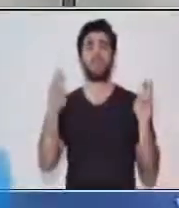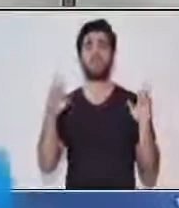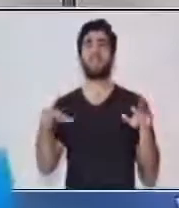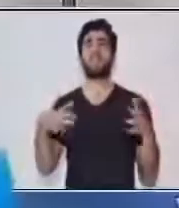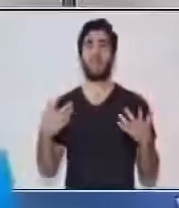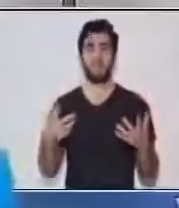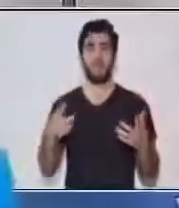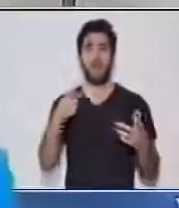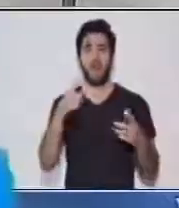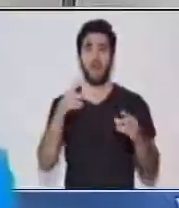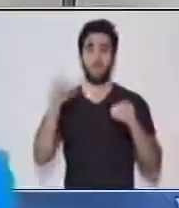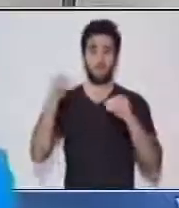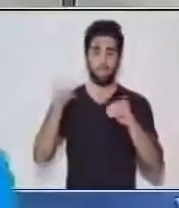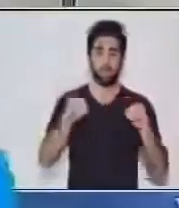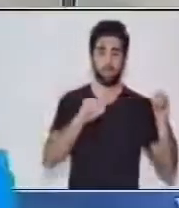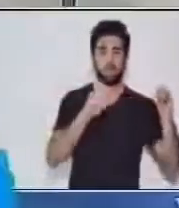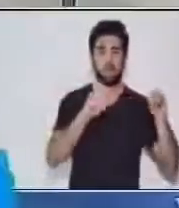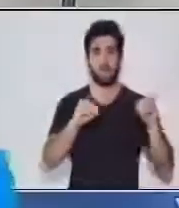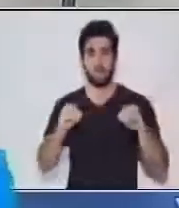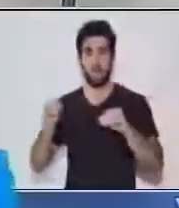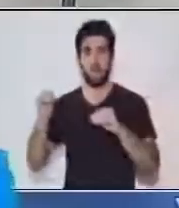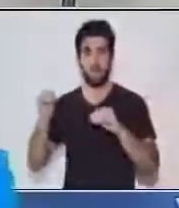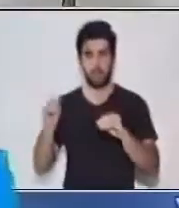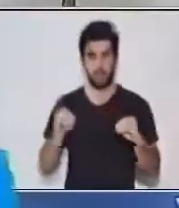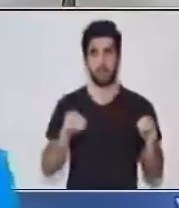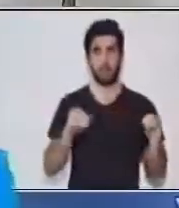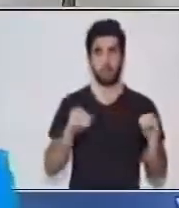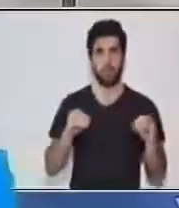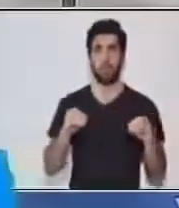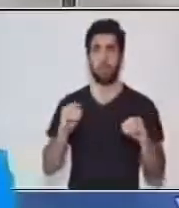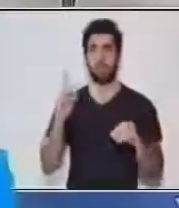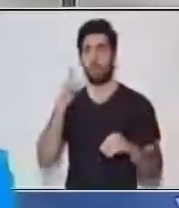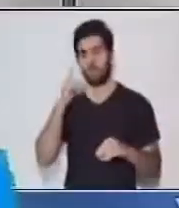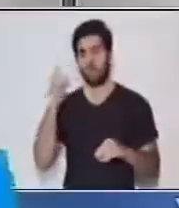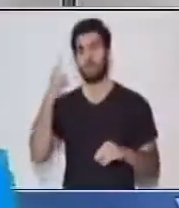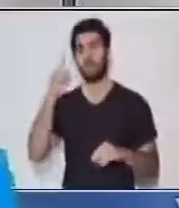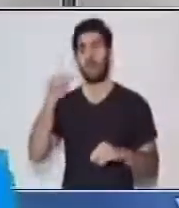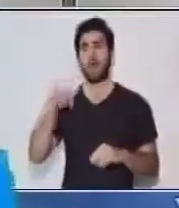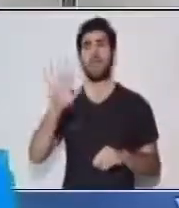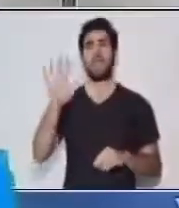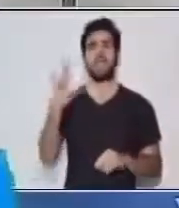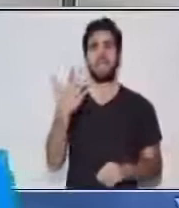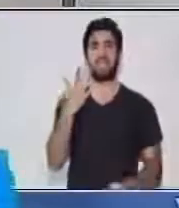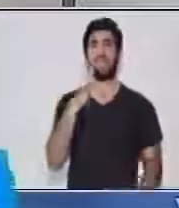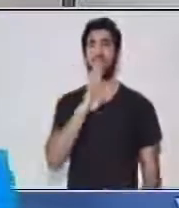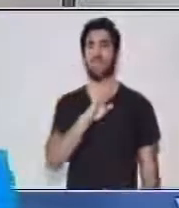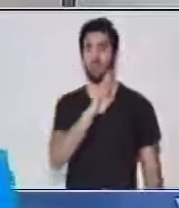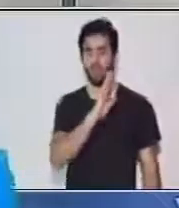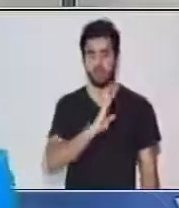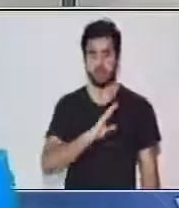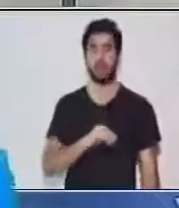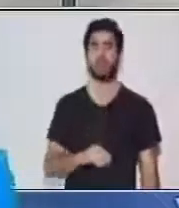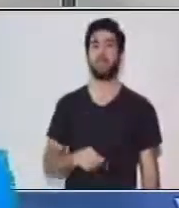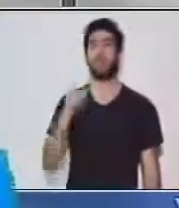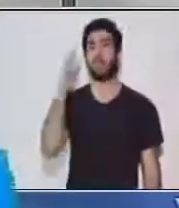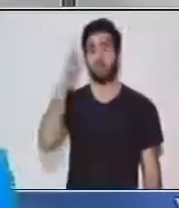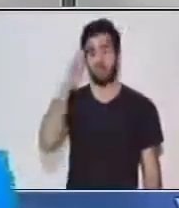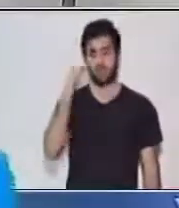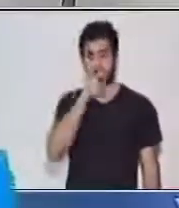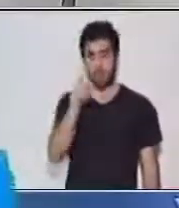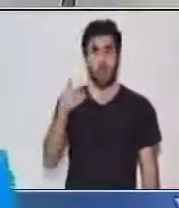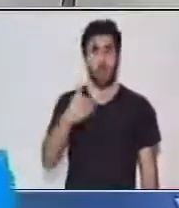Movimiento armónico simple del área de matemática para el grado de quinto bachillerato. Si en casa de alguna persona